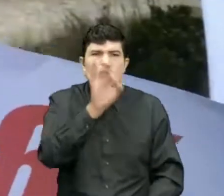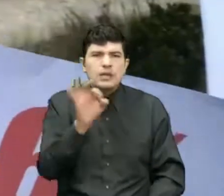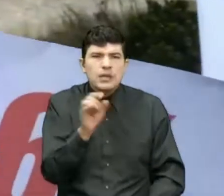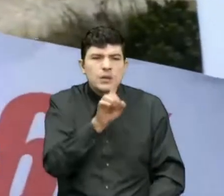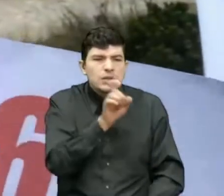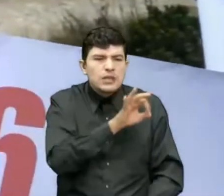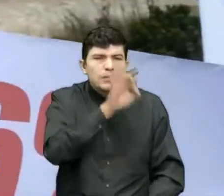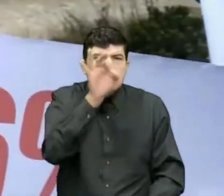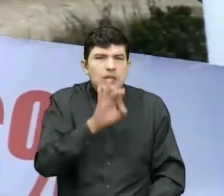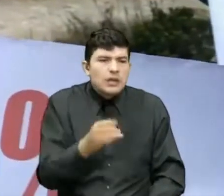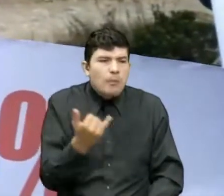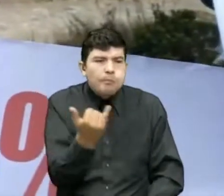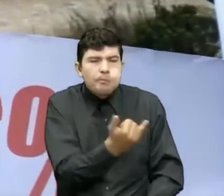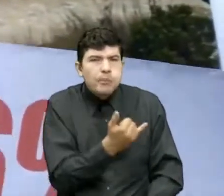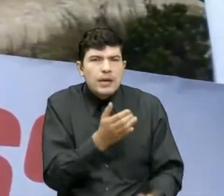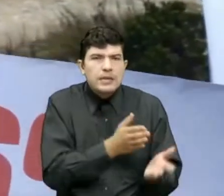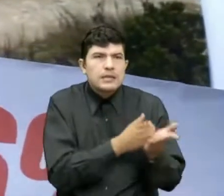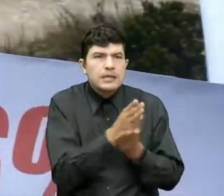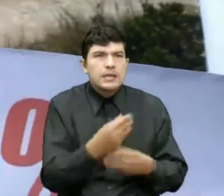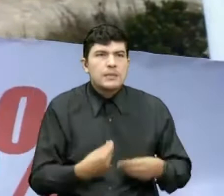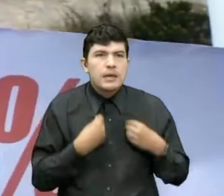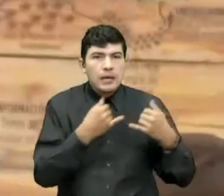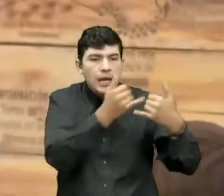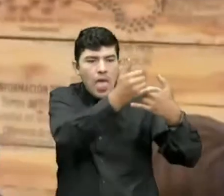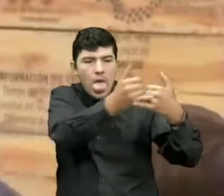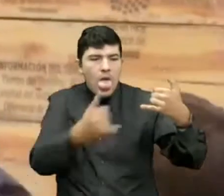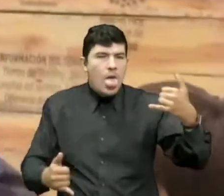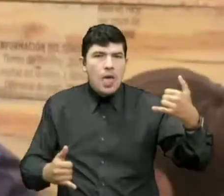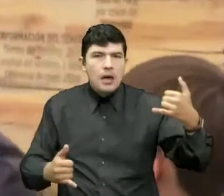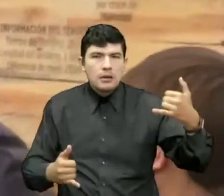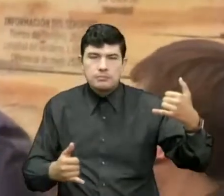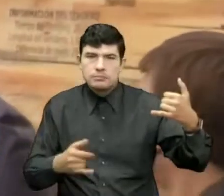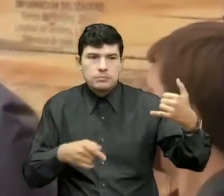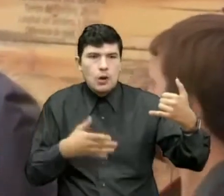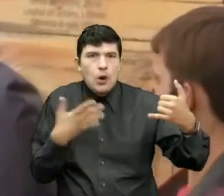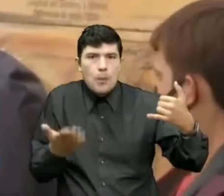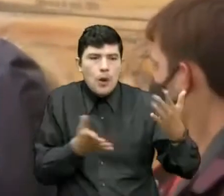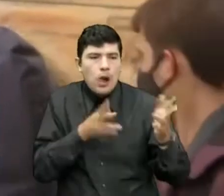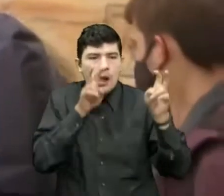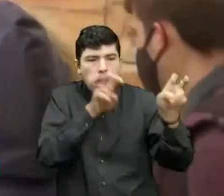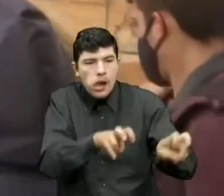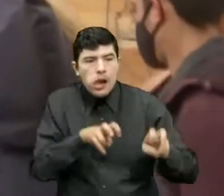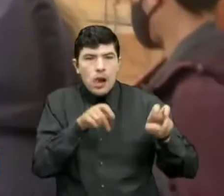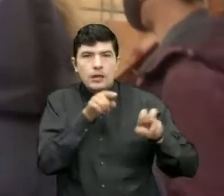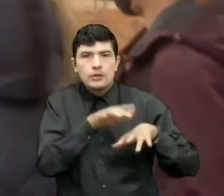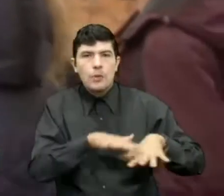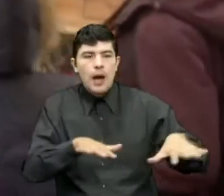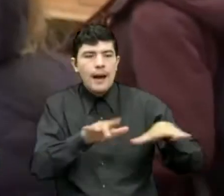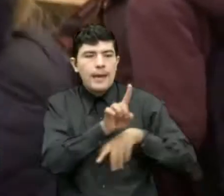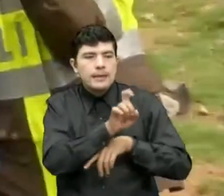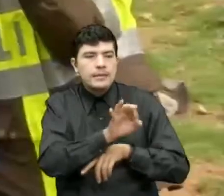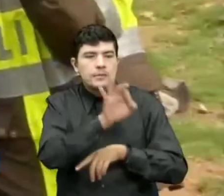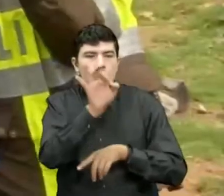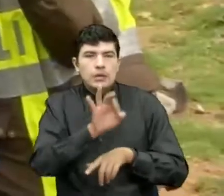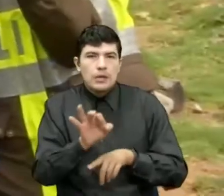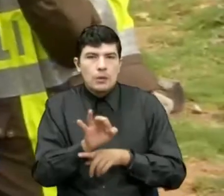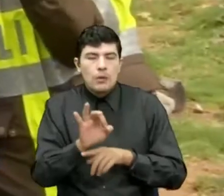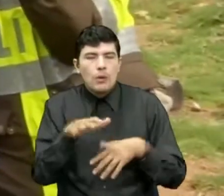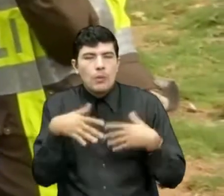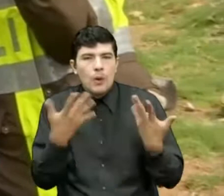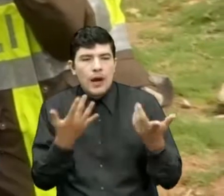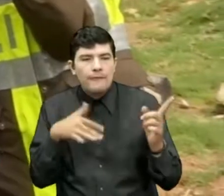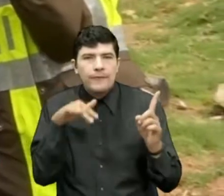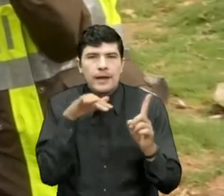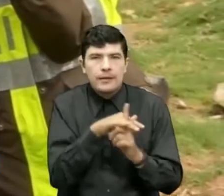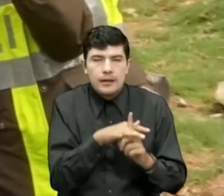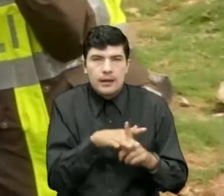si pasa la línea de páramo por ahí, no vamos a tener subsistencia. Si la delimitación del páramo de Santurbán afecta el último 10% que le queda